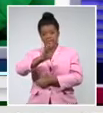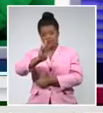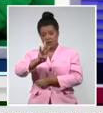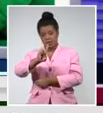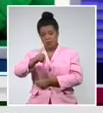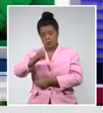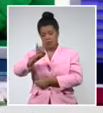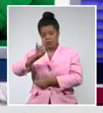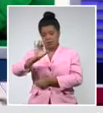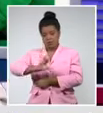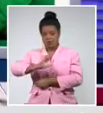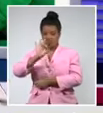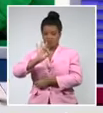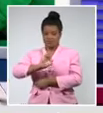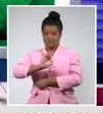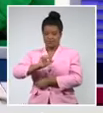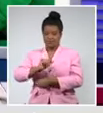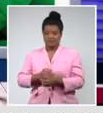53,9%.